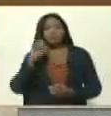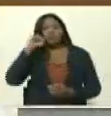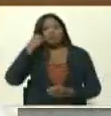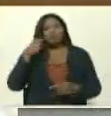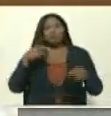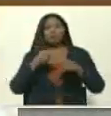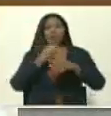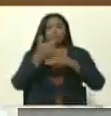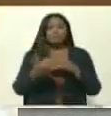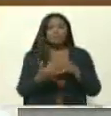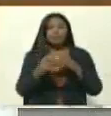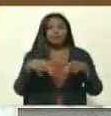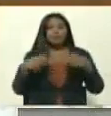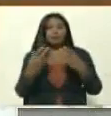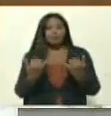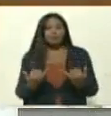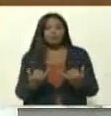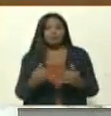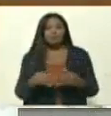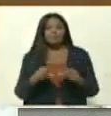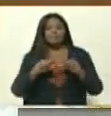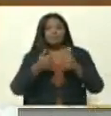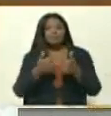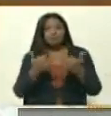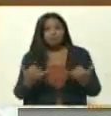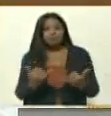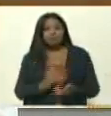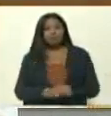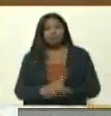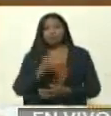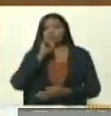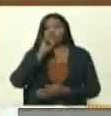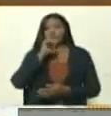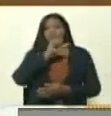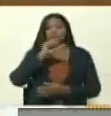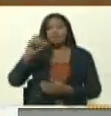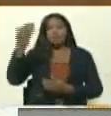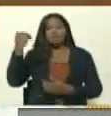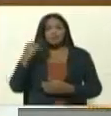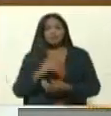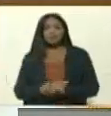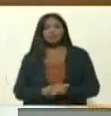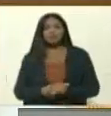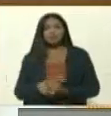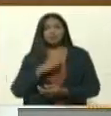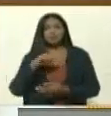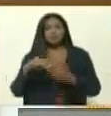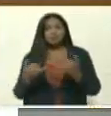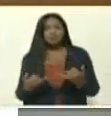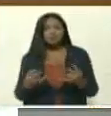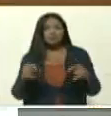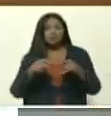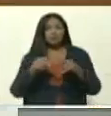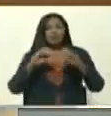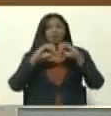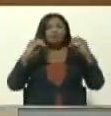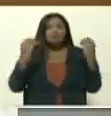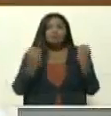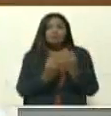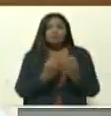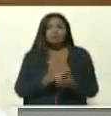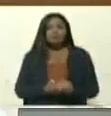el plan de regularización que está en marcha. Como informamos la semana pasada, en el marco del proceso de reorganización